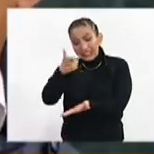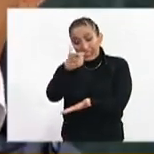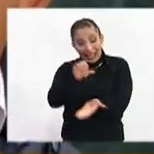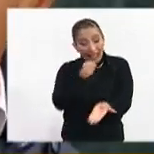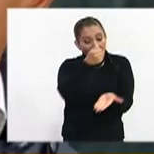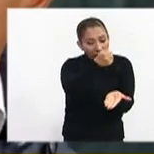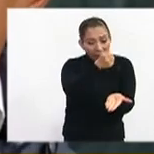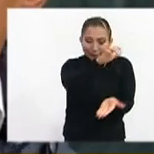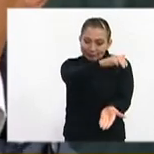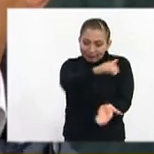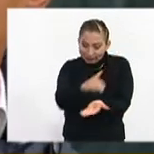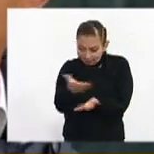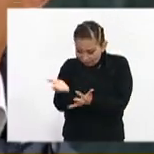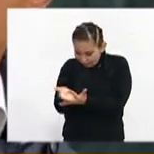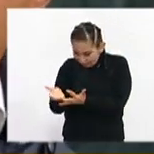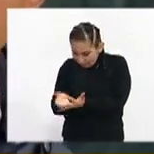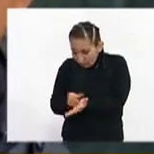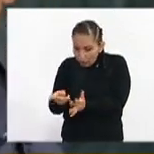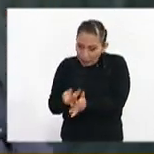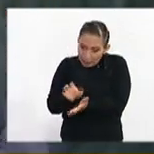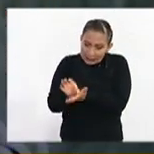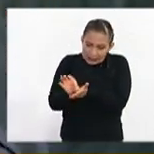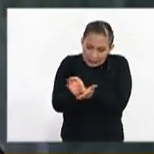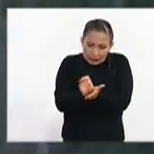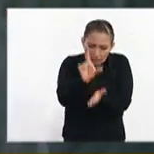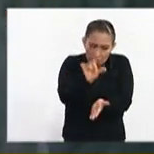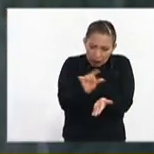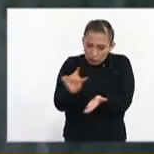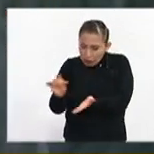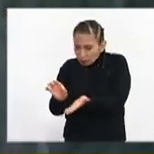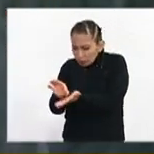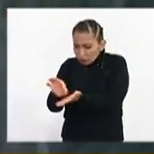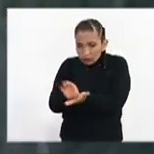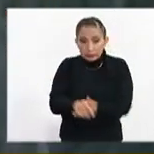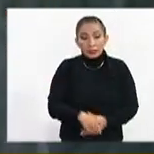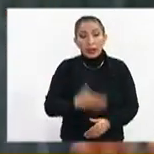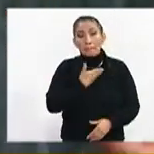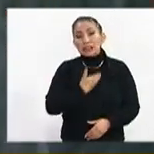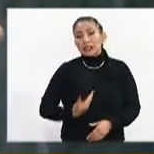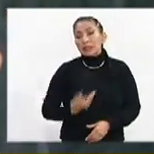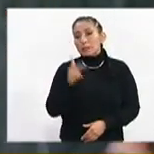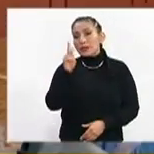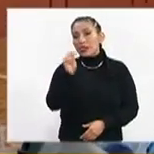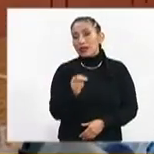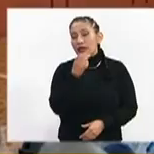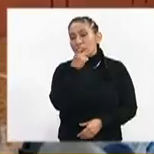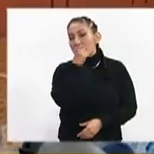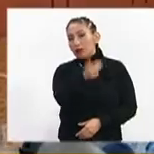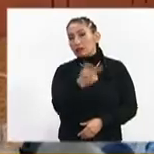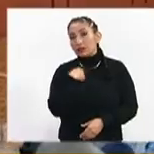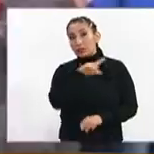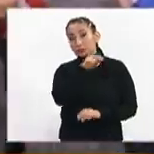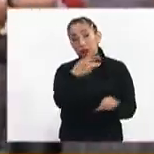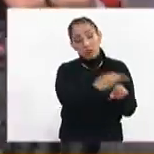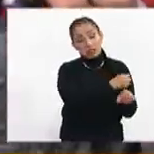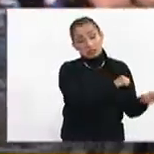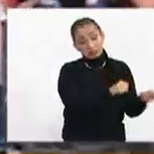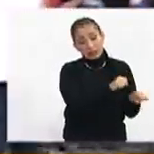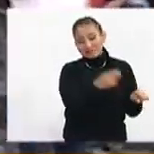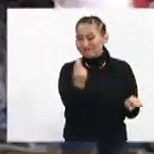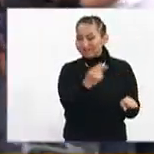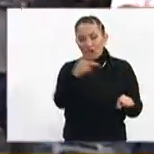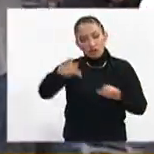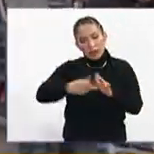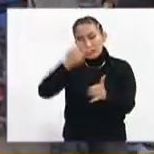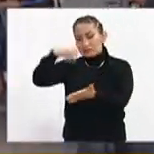asignación de gasto o a la designación de esos recursos. El presidente Enrique Peña Nieto afirmó que después de los terremotos será